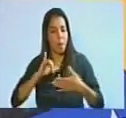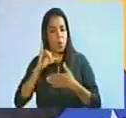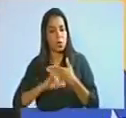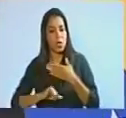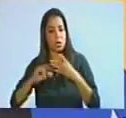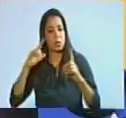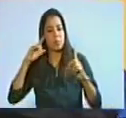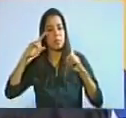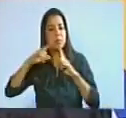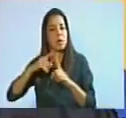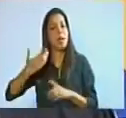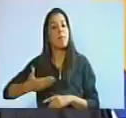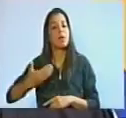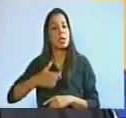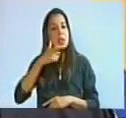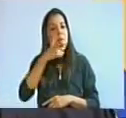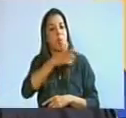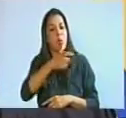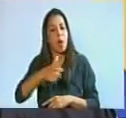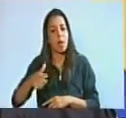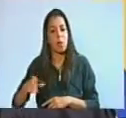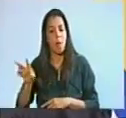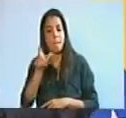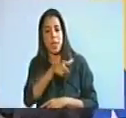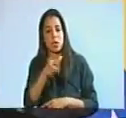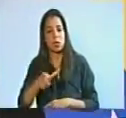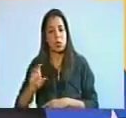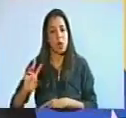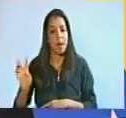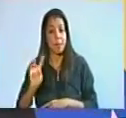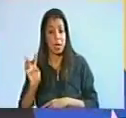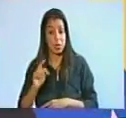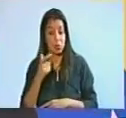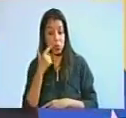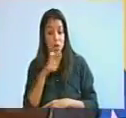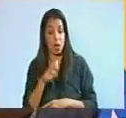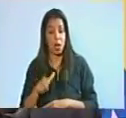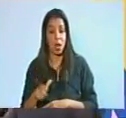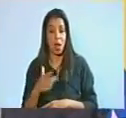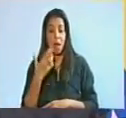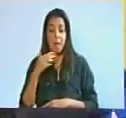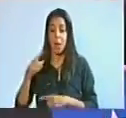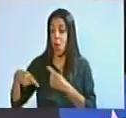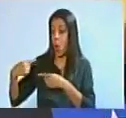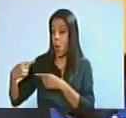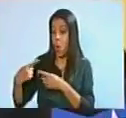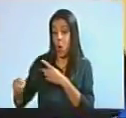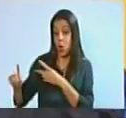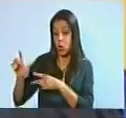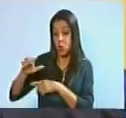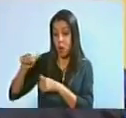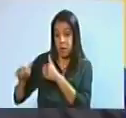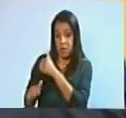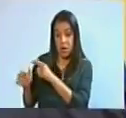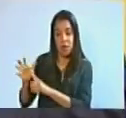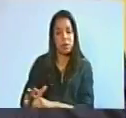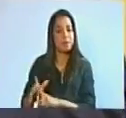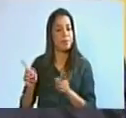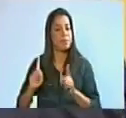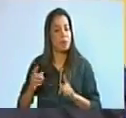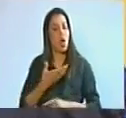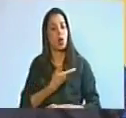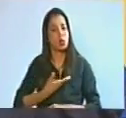más importante es la gente, el ser humano. Pero por el ser humano no vamos a atropellar a otros seres humanos. Vamos a sentarnos con los que